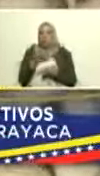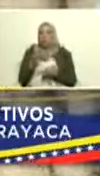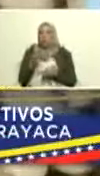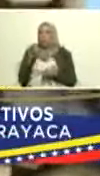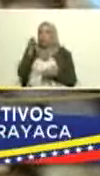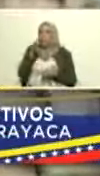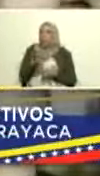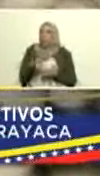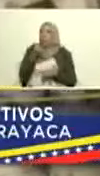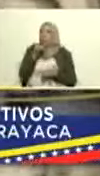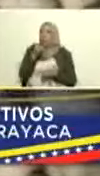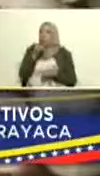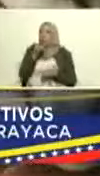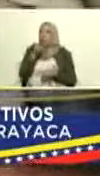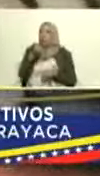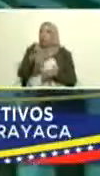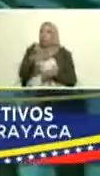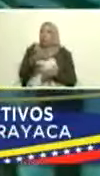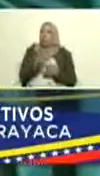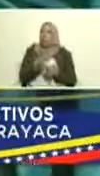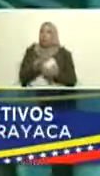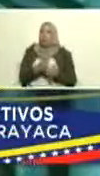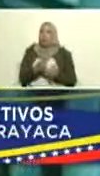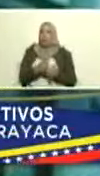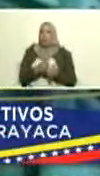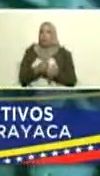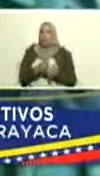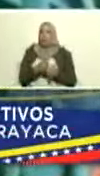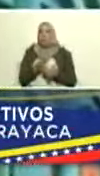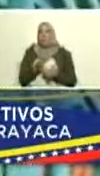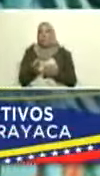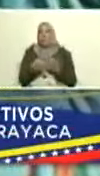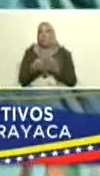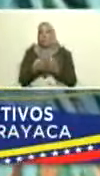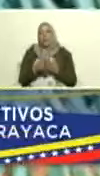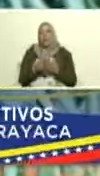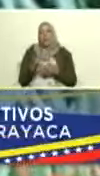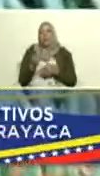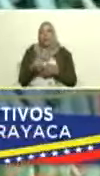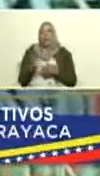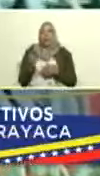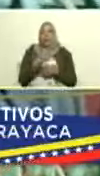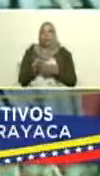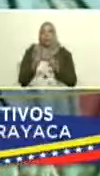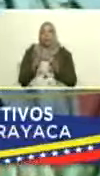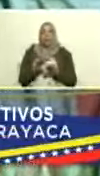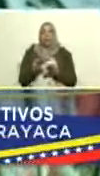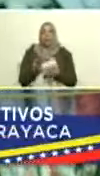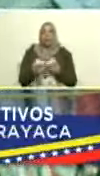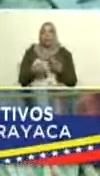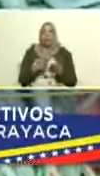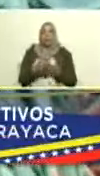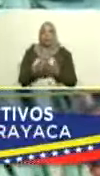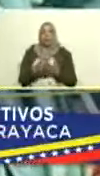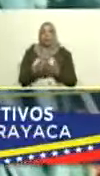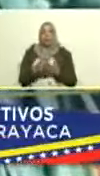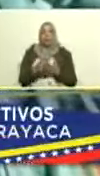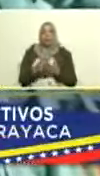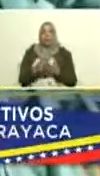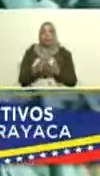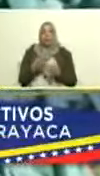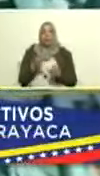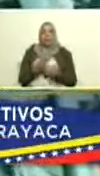dije al principio. Tenemos ahorita la presentación de 21 rubros. Aquí, bueno, conformados en circuito, como les dije,